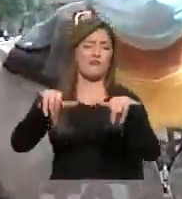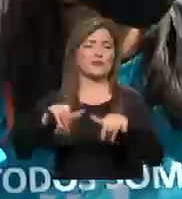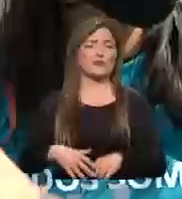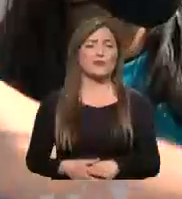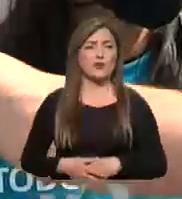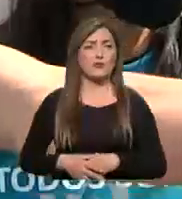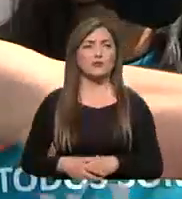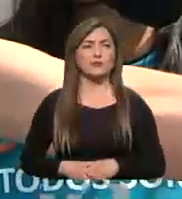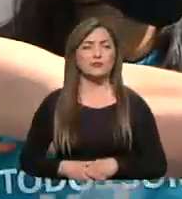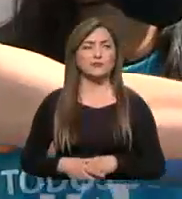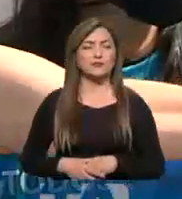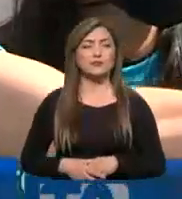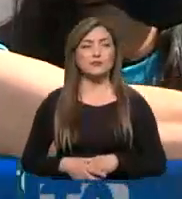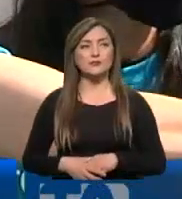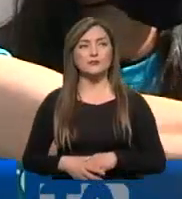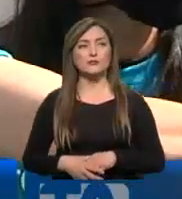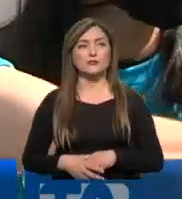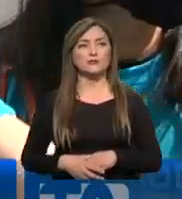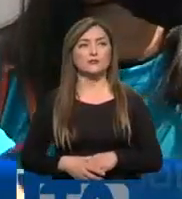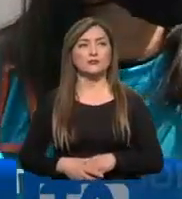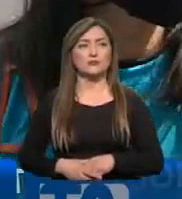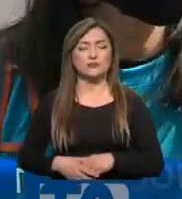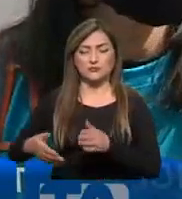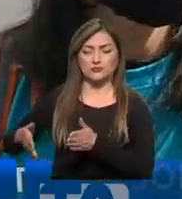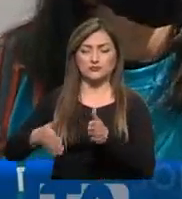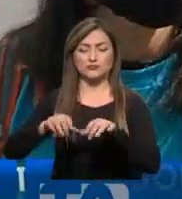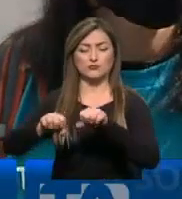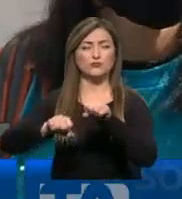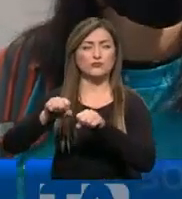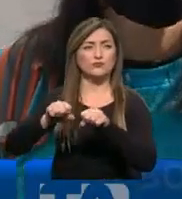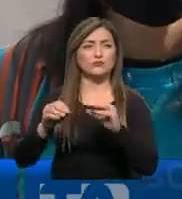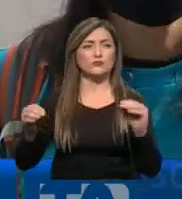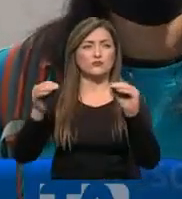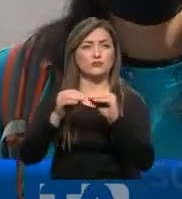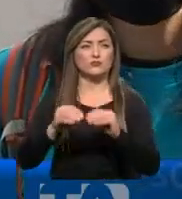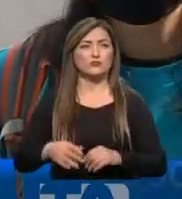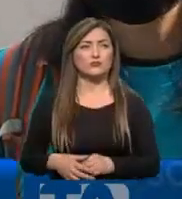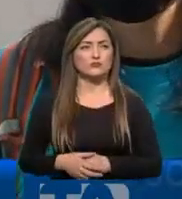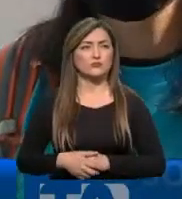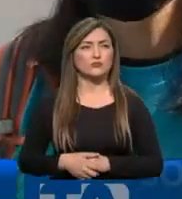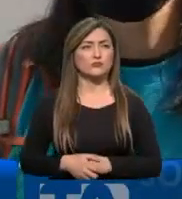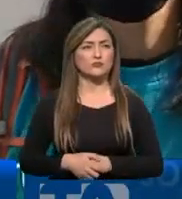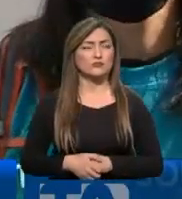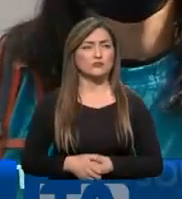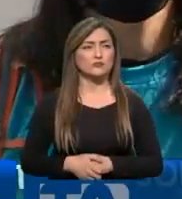país. Queremos ver más ciclovías en las calles,